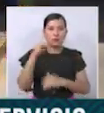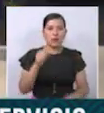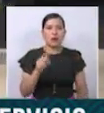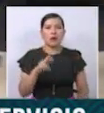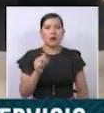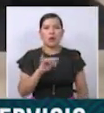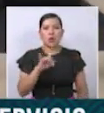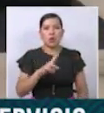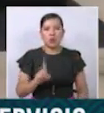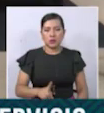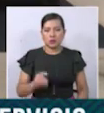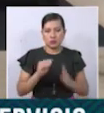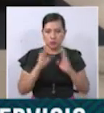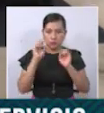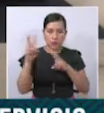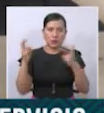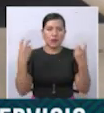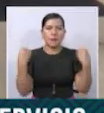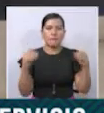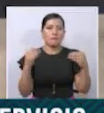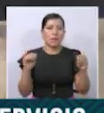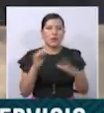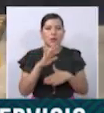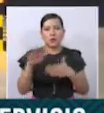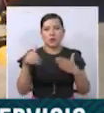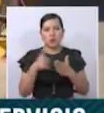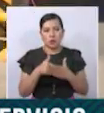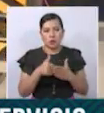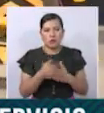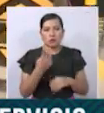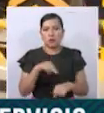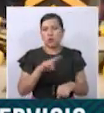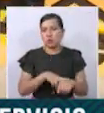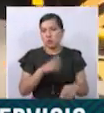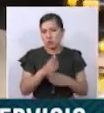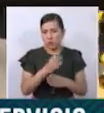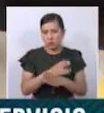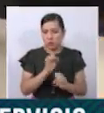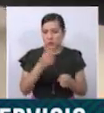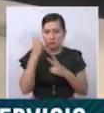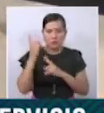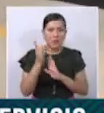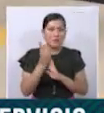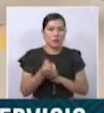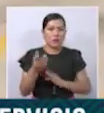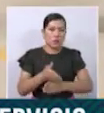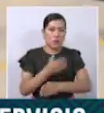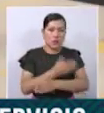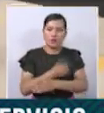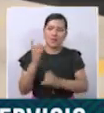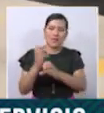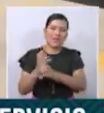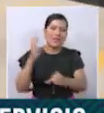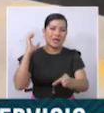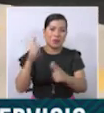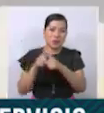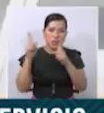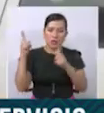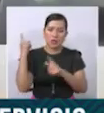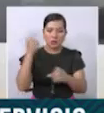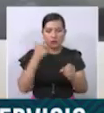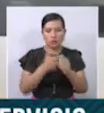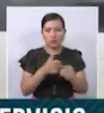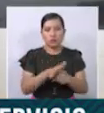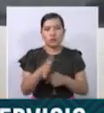realizando la venta de gasolina con normalidad. Hace algunos minutos nada más hemos podido constatar que un camión cisterna ha descargado. Sí,